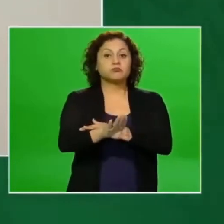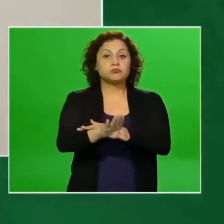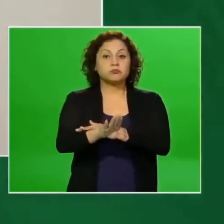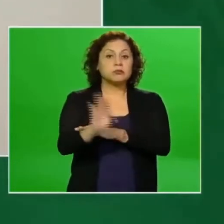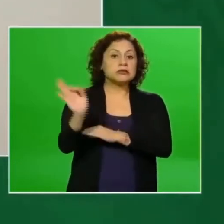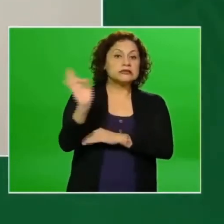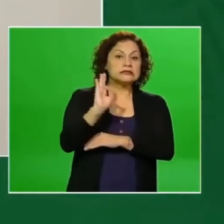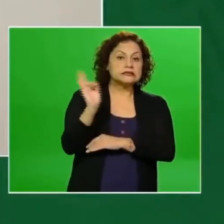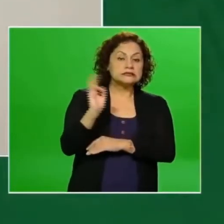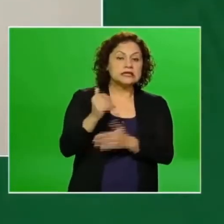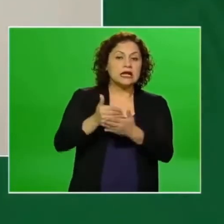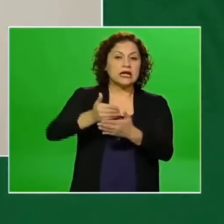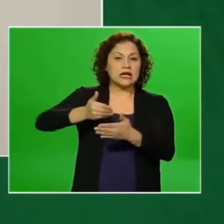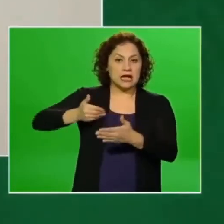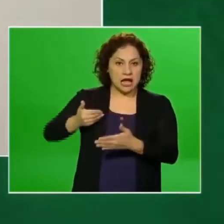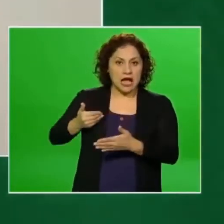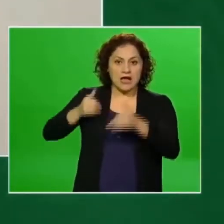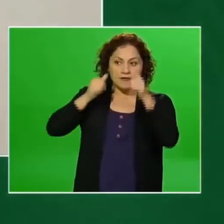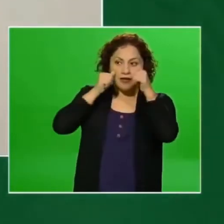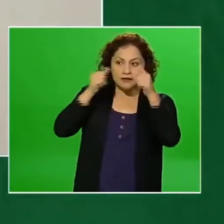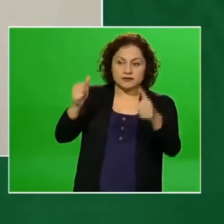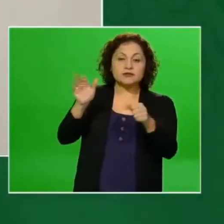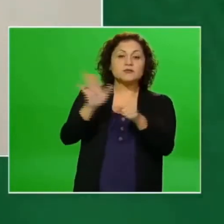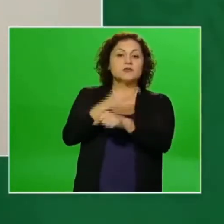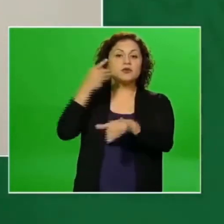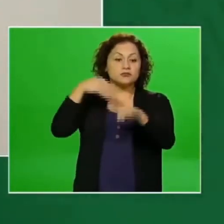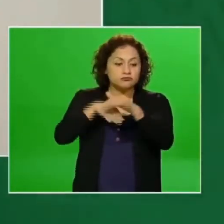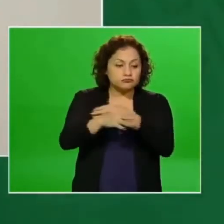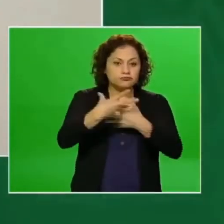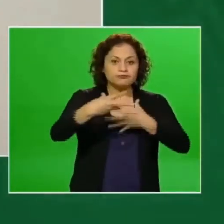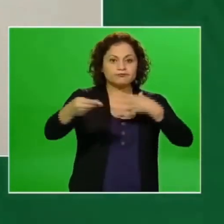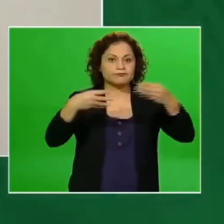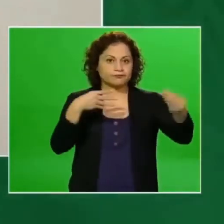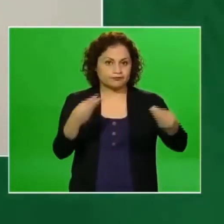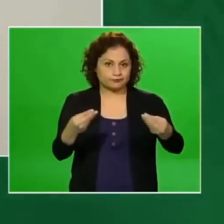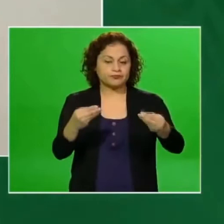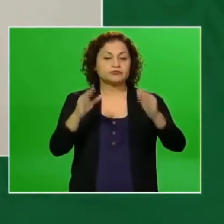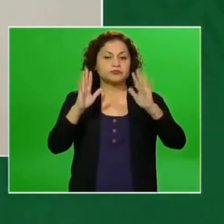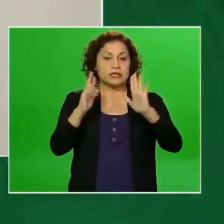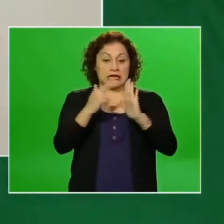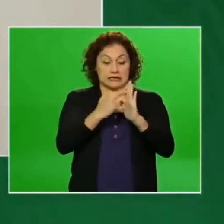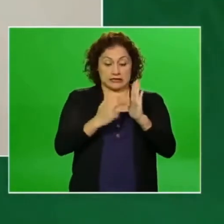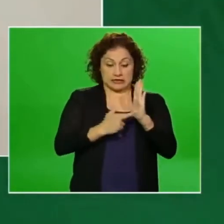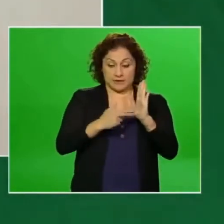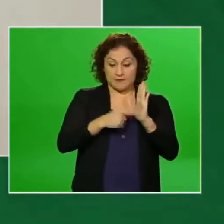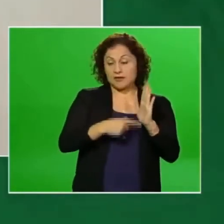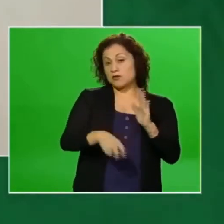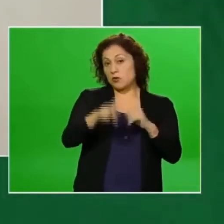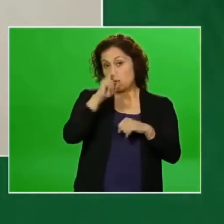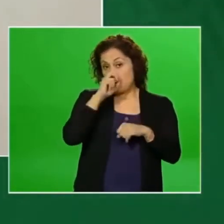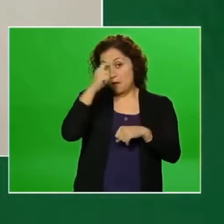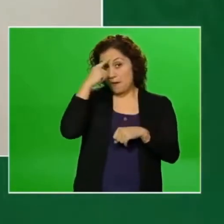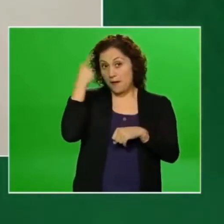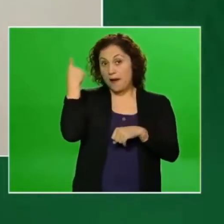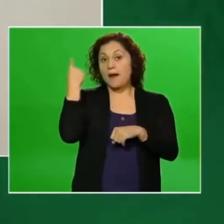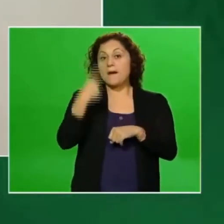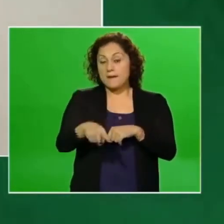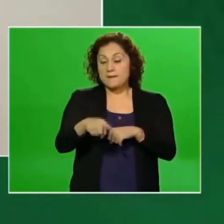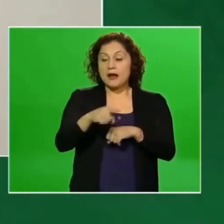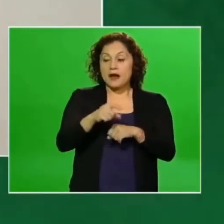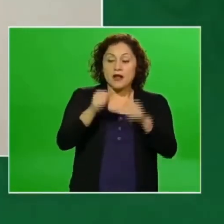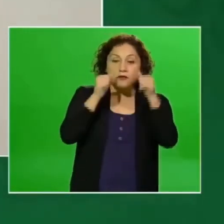opción de contagiar a otra persona. Si se aplican estos lineamientos, ese riesgo al interior del plantel se va también